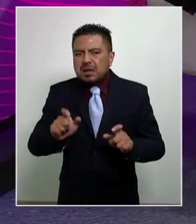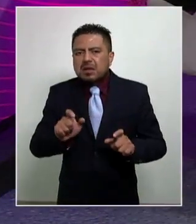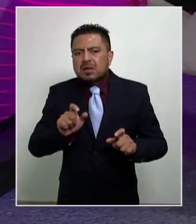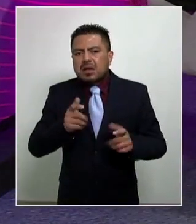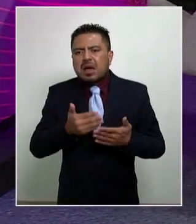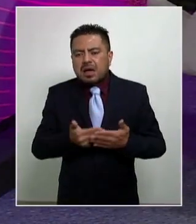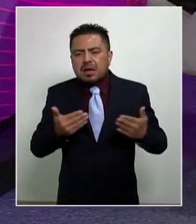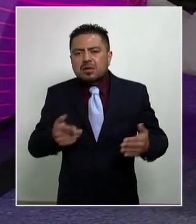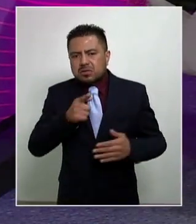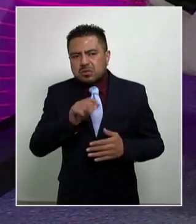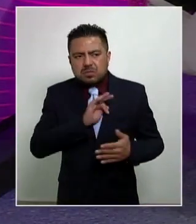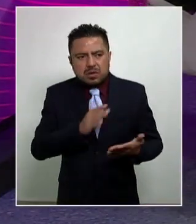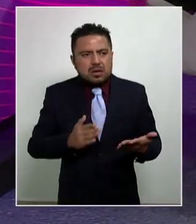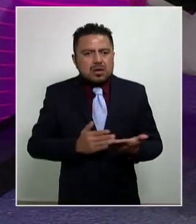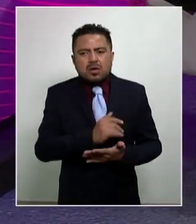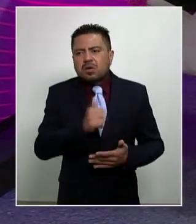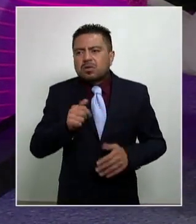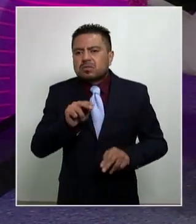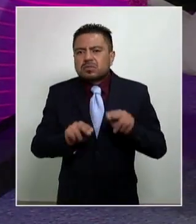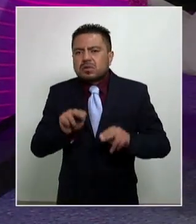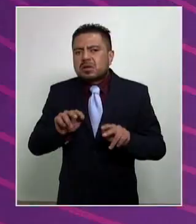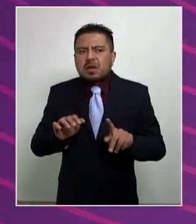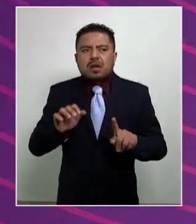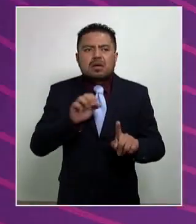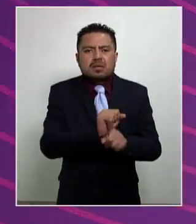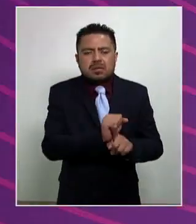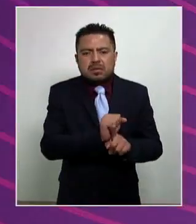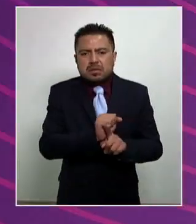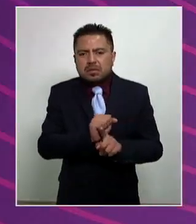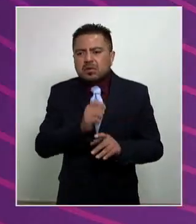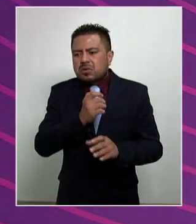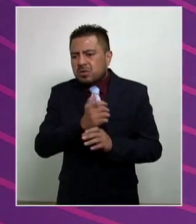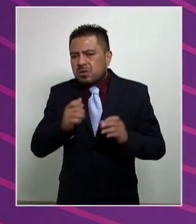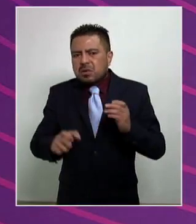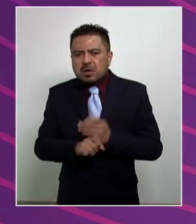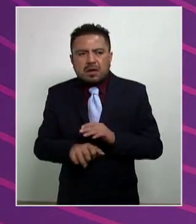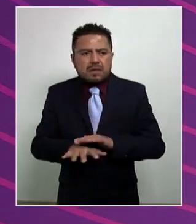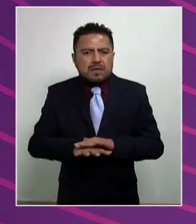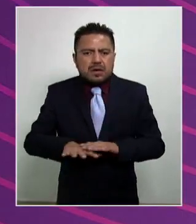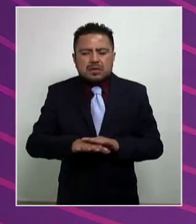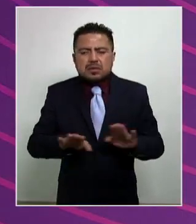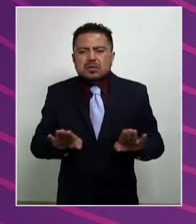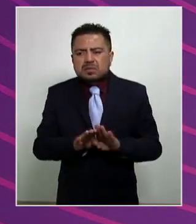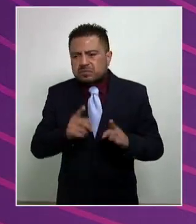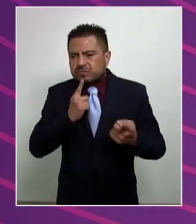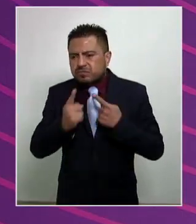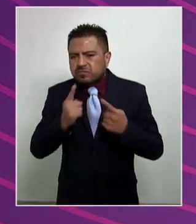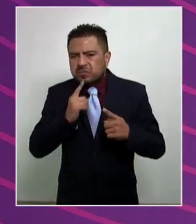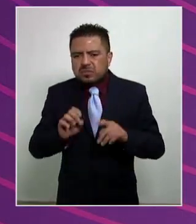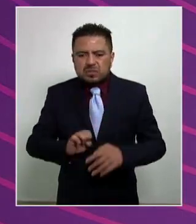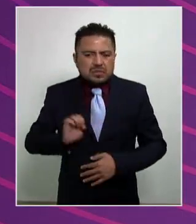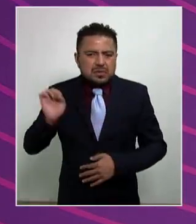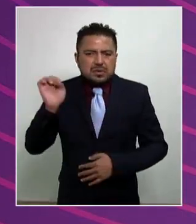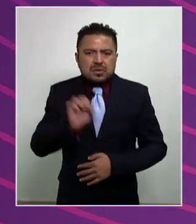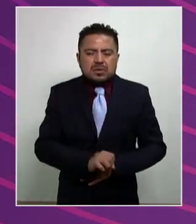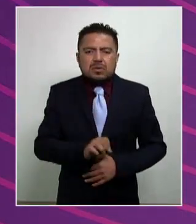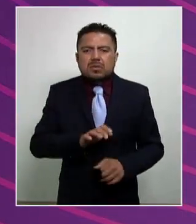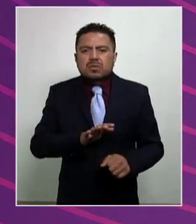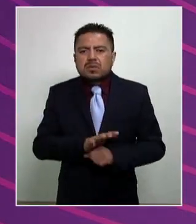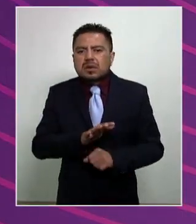entonces tú llegas y subes a otro nivel. Desde cosas tan básicas como son el discurso de odio a través